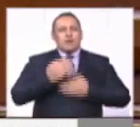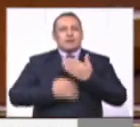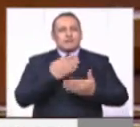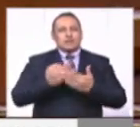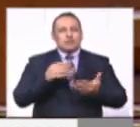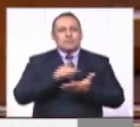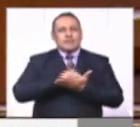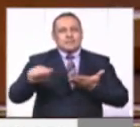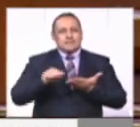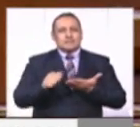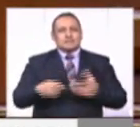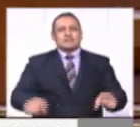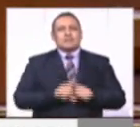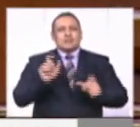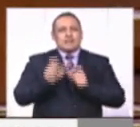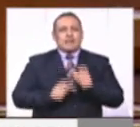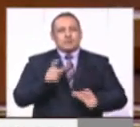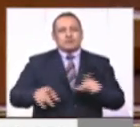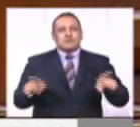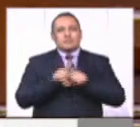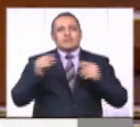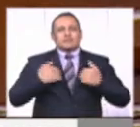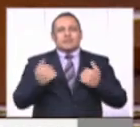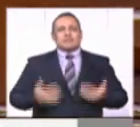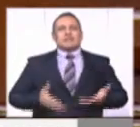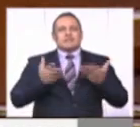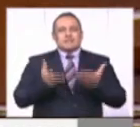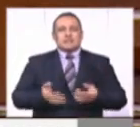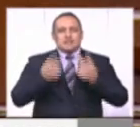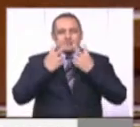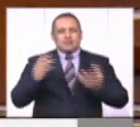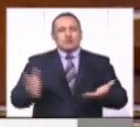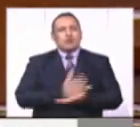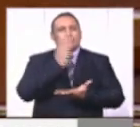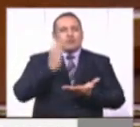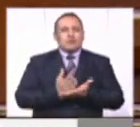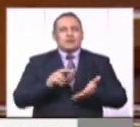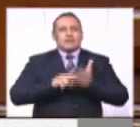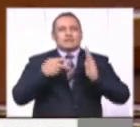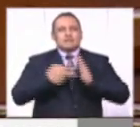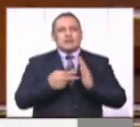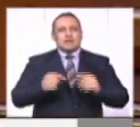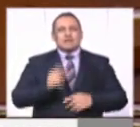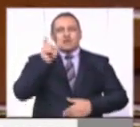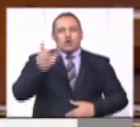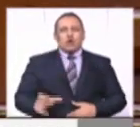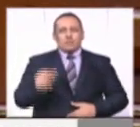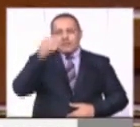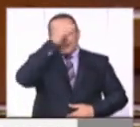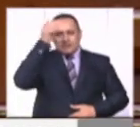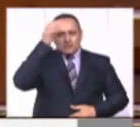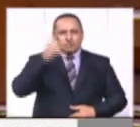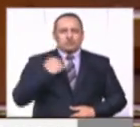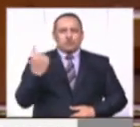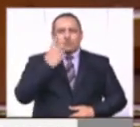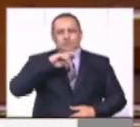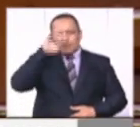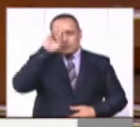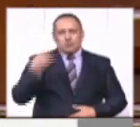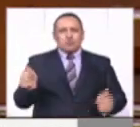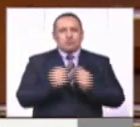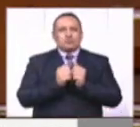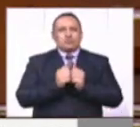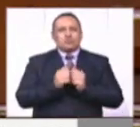los meses la población se iba a dar cuenta de la desgracia que significaba este señor Castillo para el país con él al